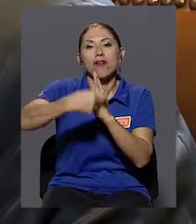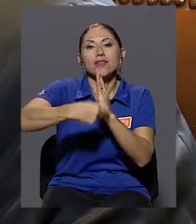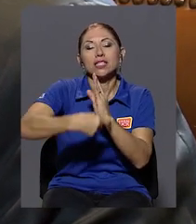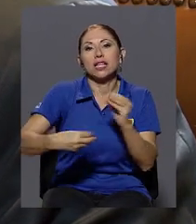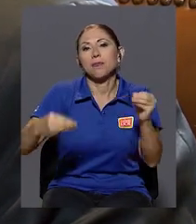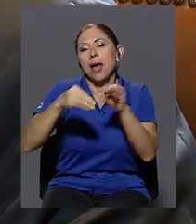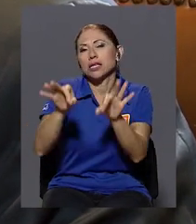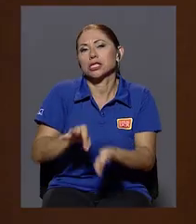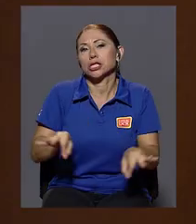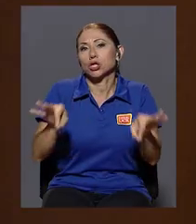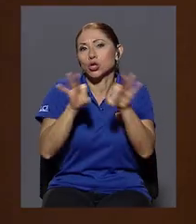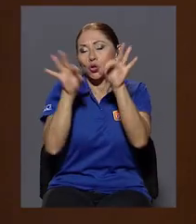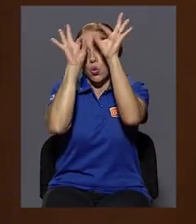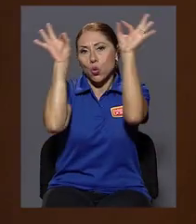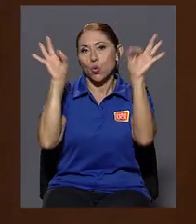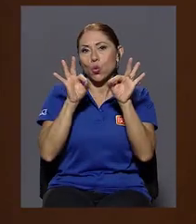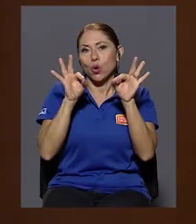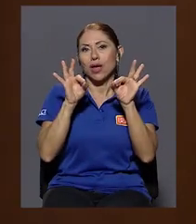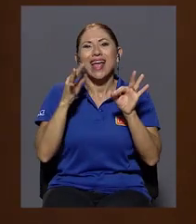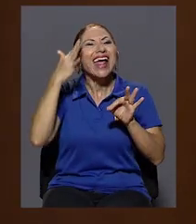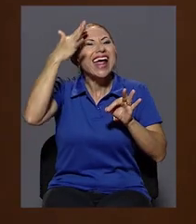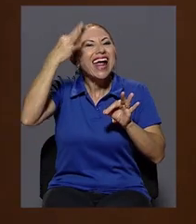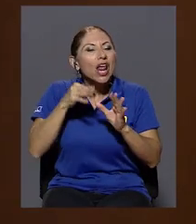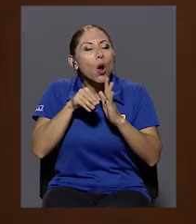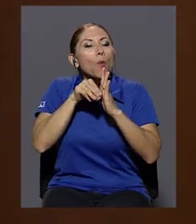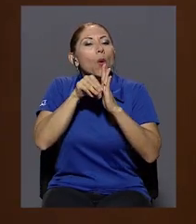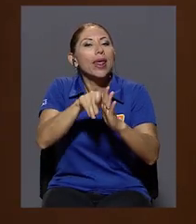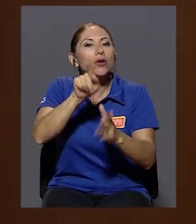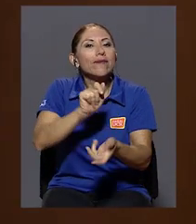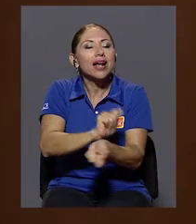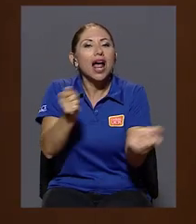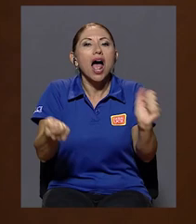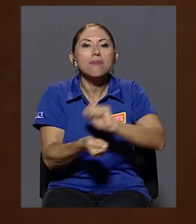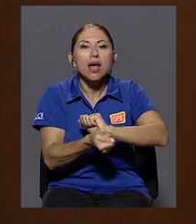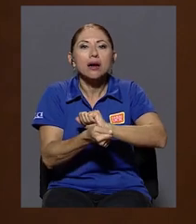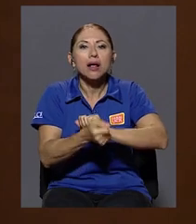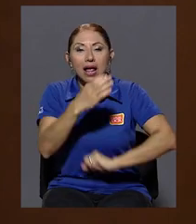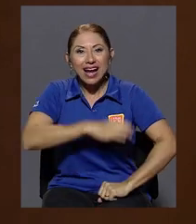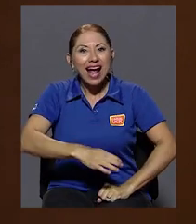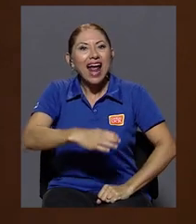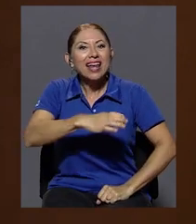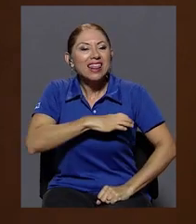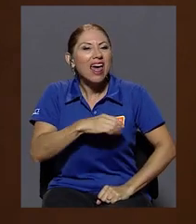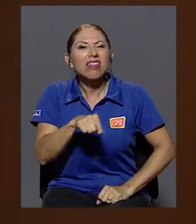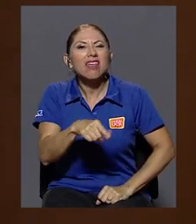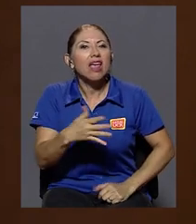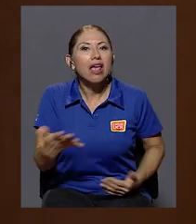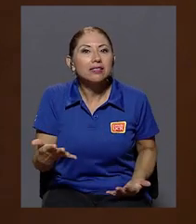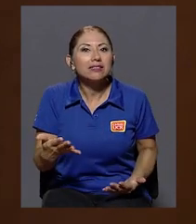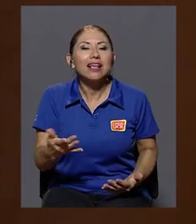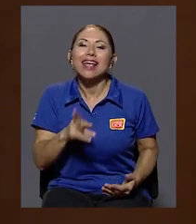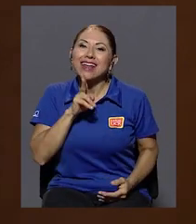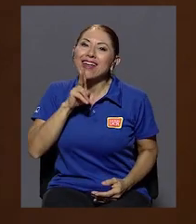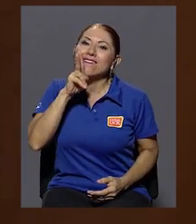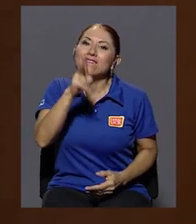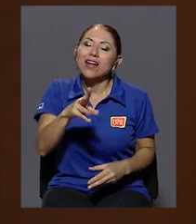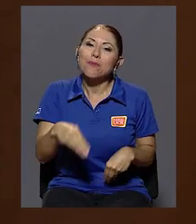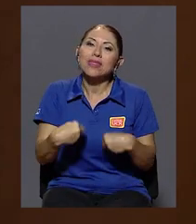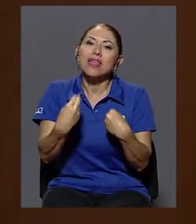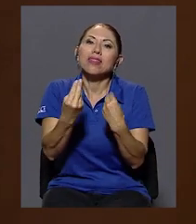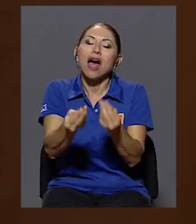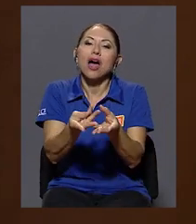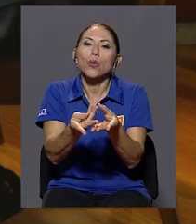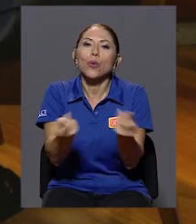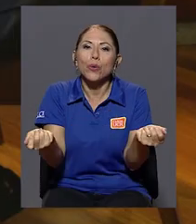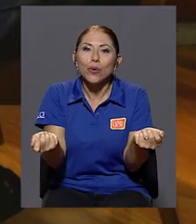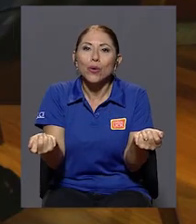catalogadas o de mayor impacto. Yo creo que hay que cambiar el paradigma. Calidad es aquello que realmente aporta